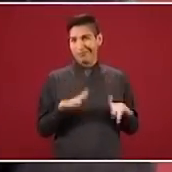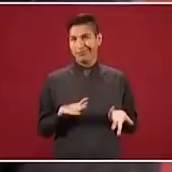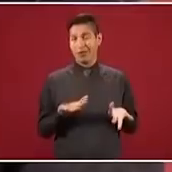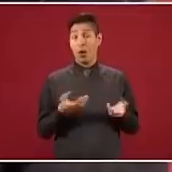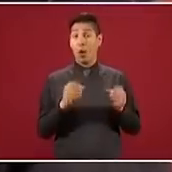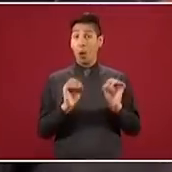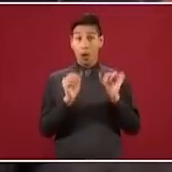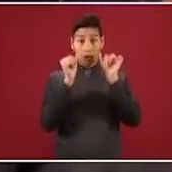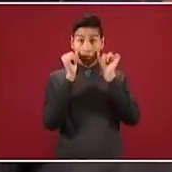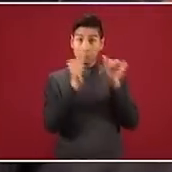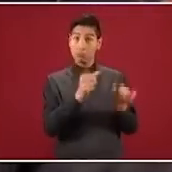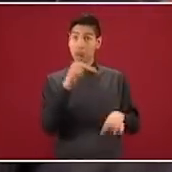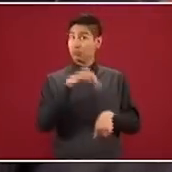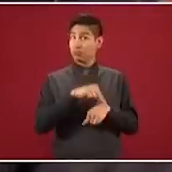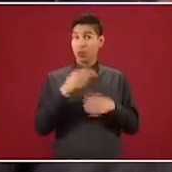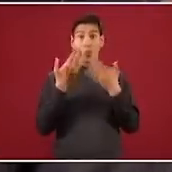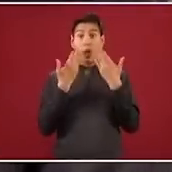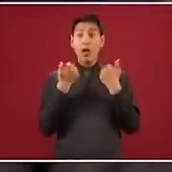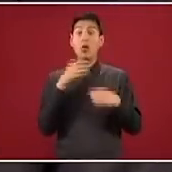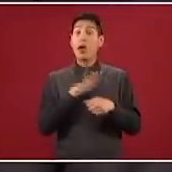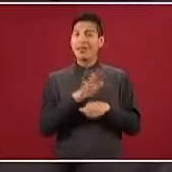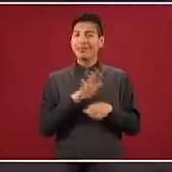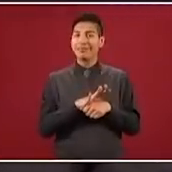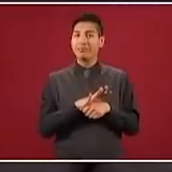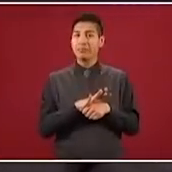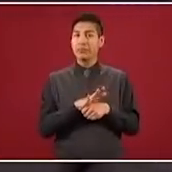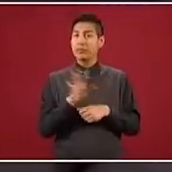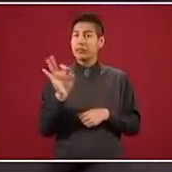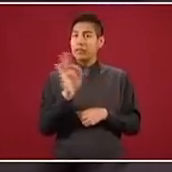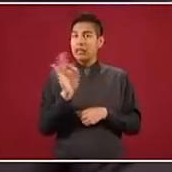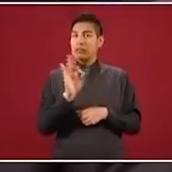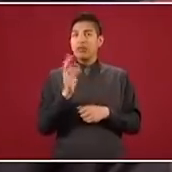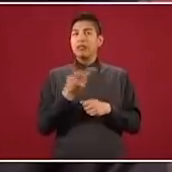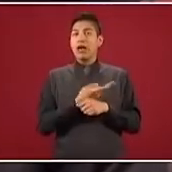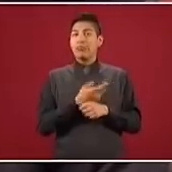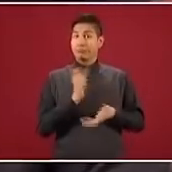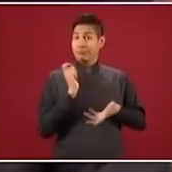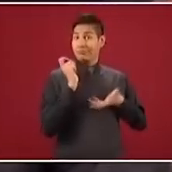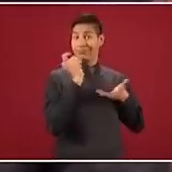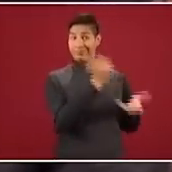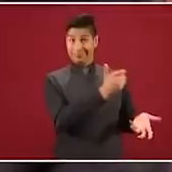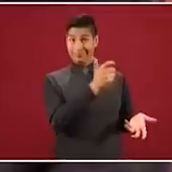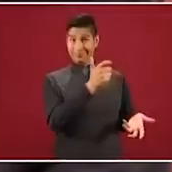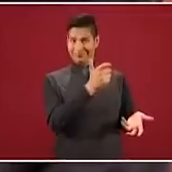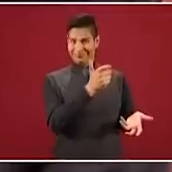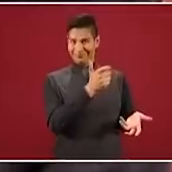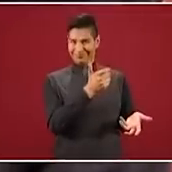no hay atención médica, es porque no nos mandan el presupuesto.